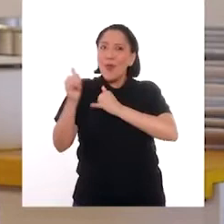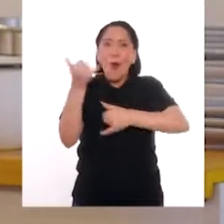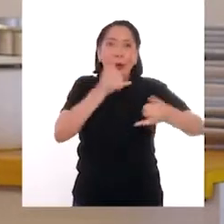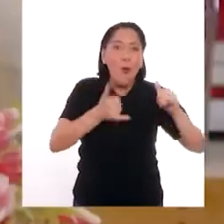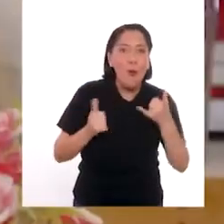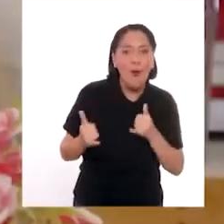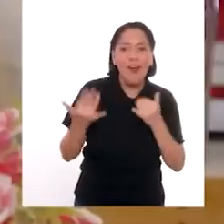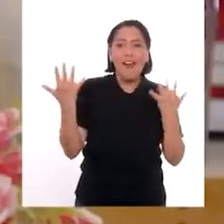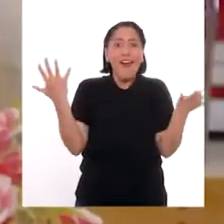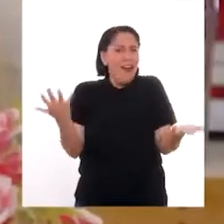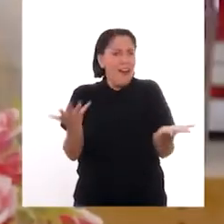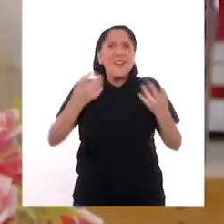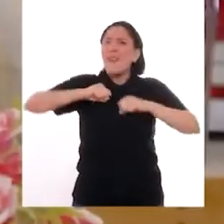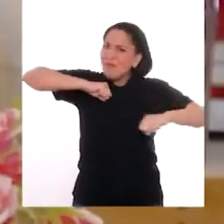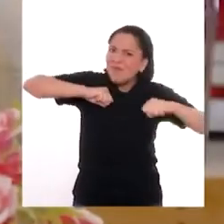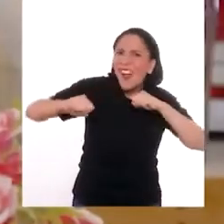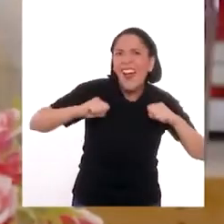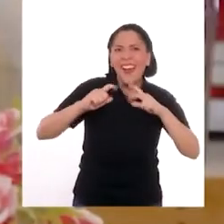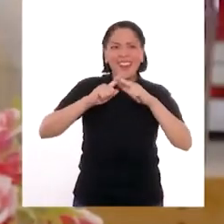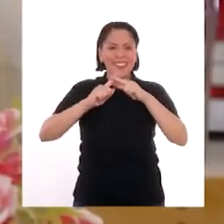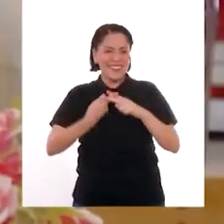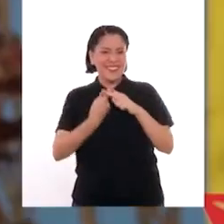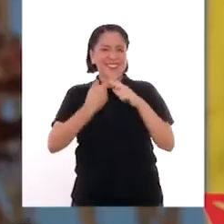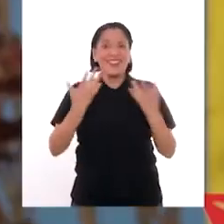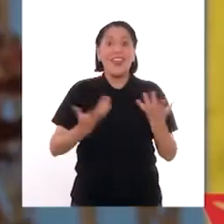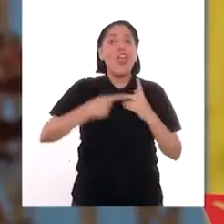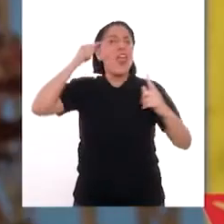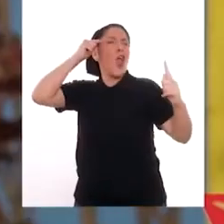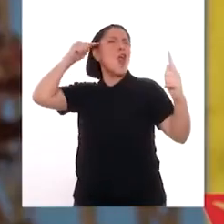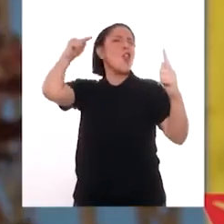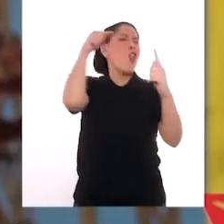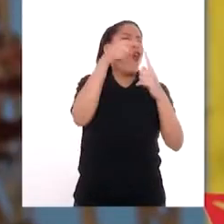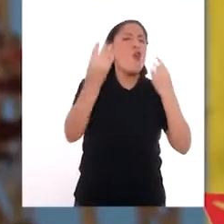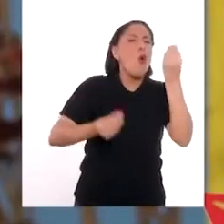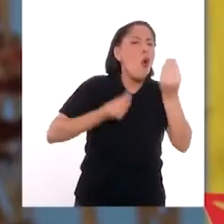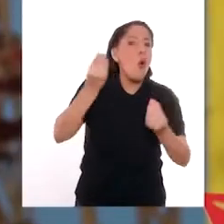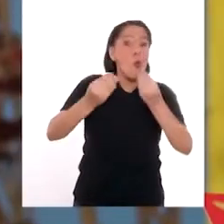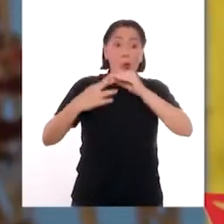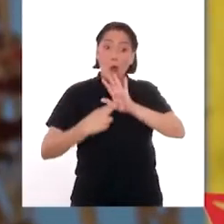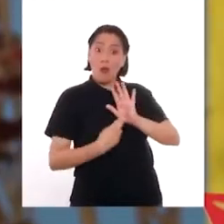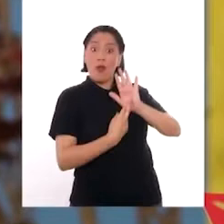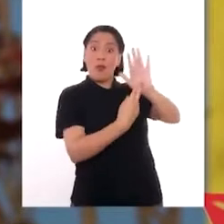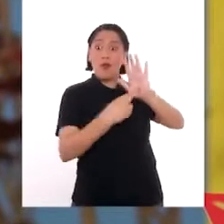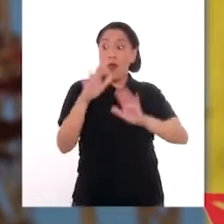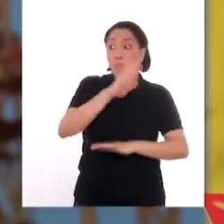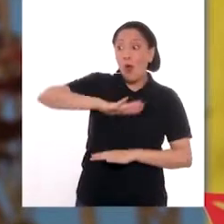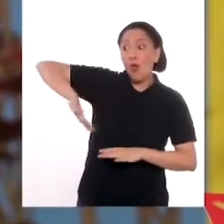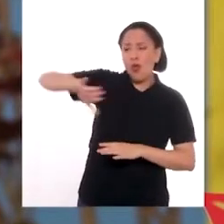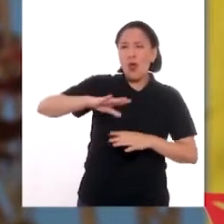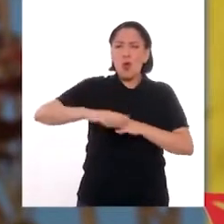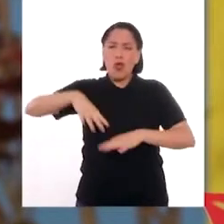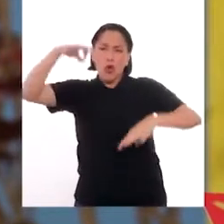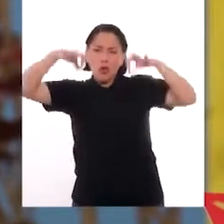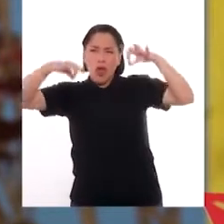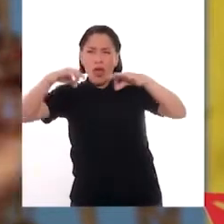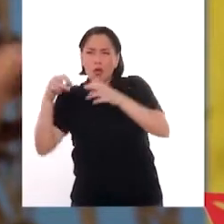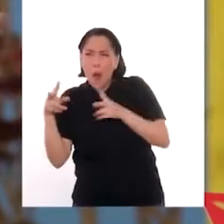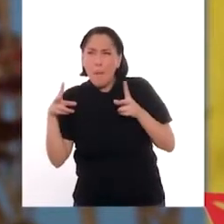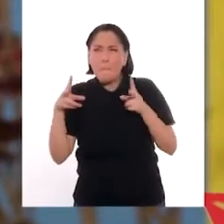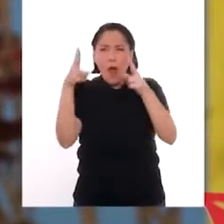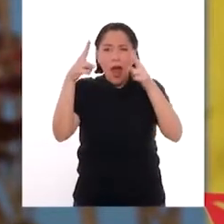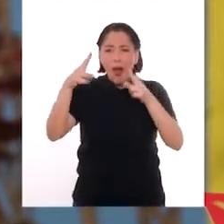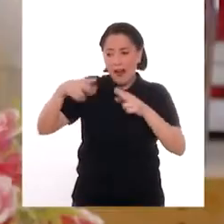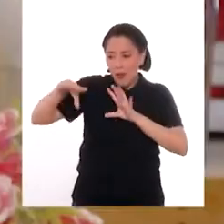juego. Entonces, hagámoslo. El reto de hoy será representar juntas y juntos una escena breve en